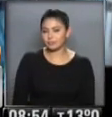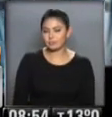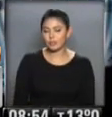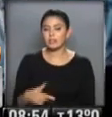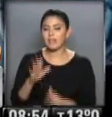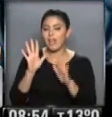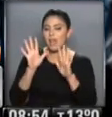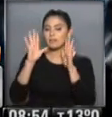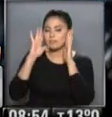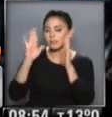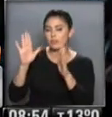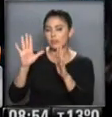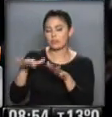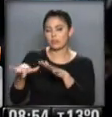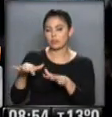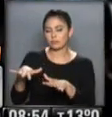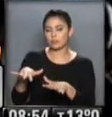desde ese punto de vista,